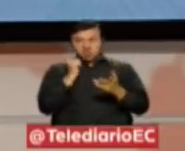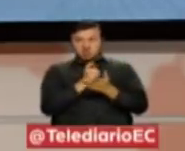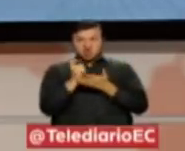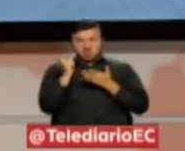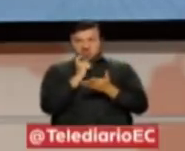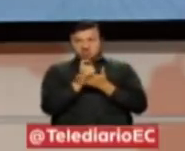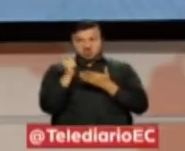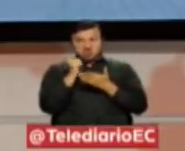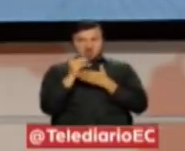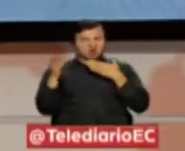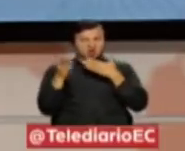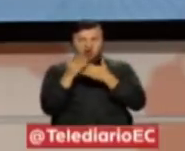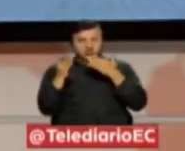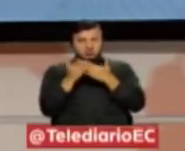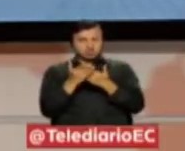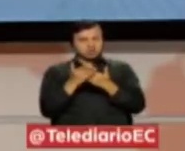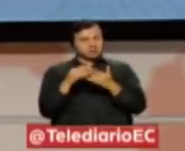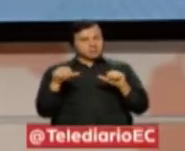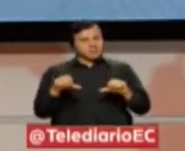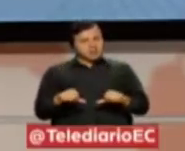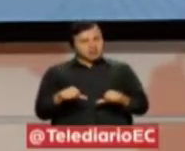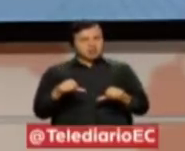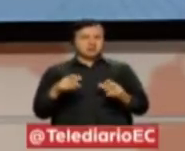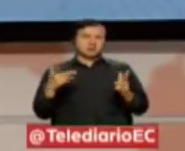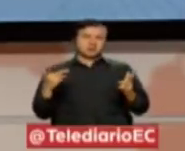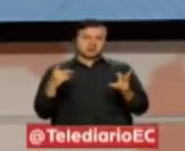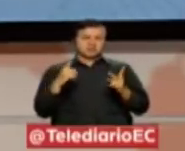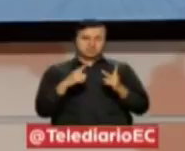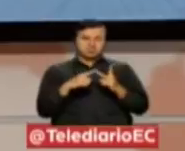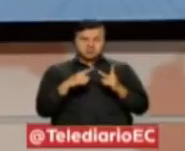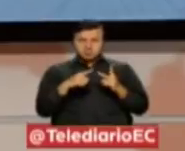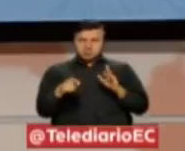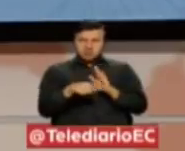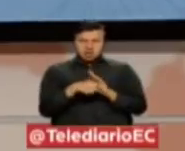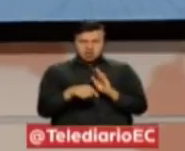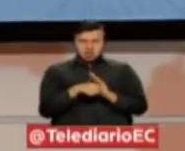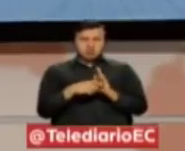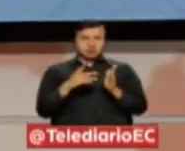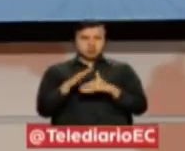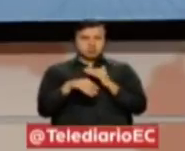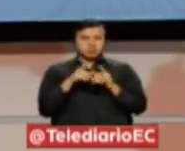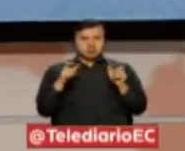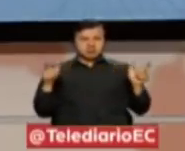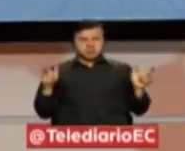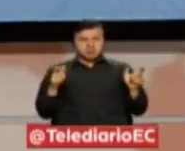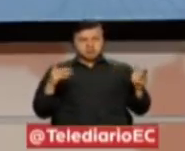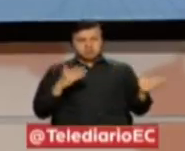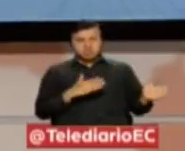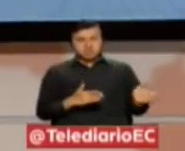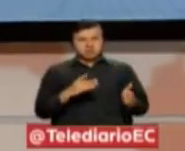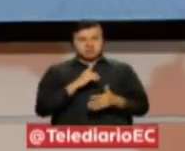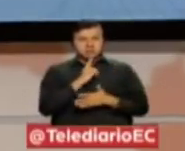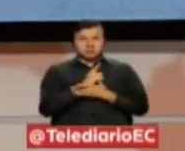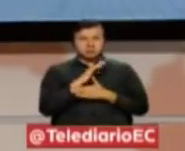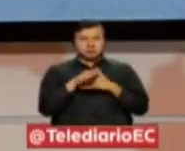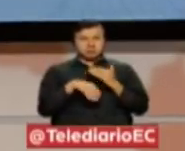democracia es esa orientación absolutamente negativa de cuestionarlo todo, de criticarlo